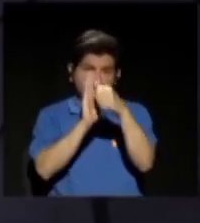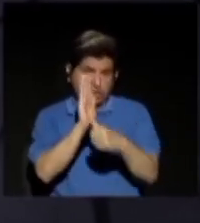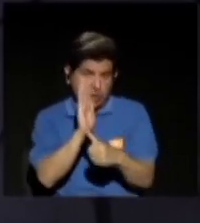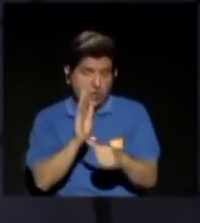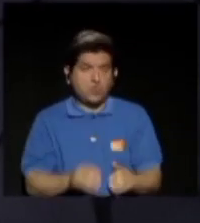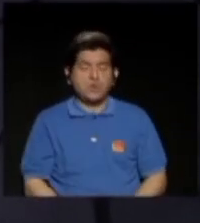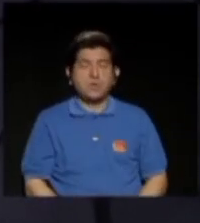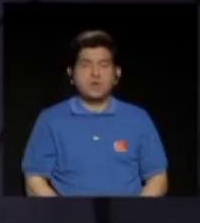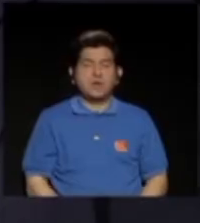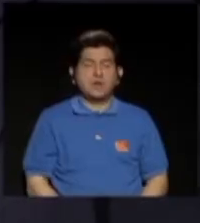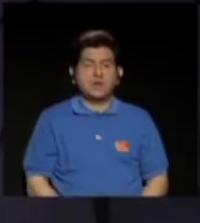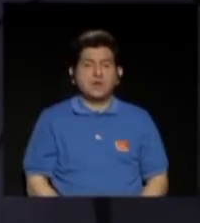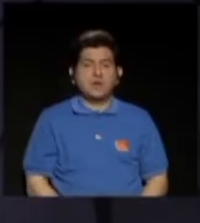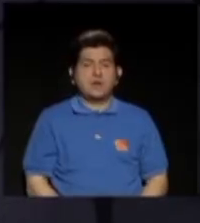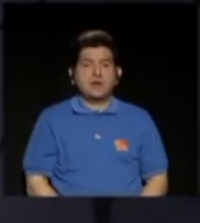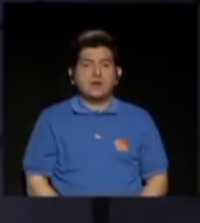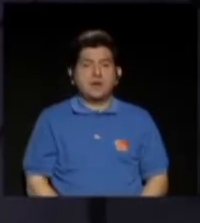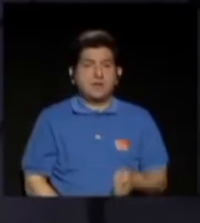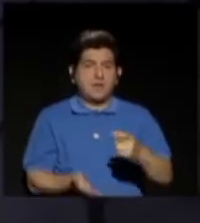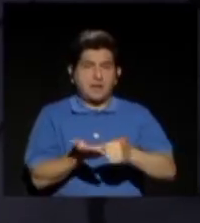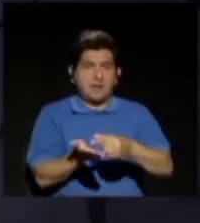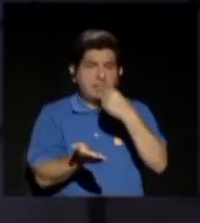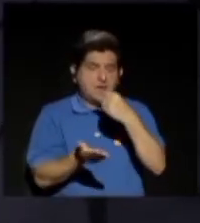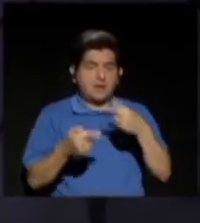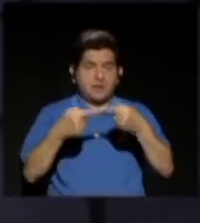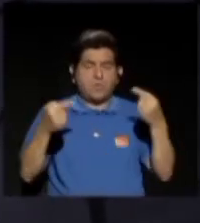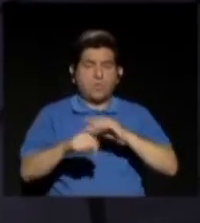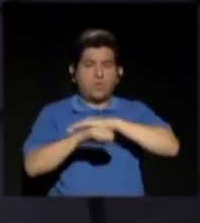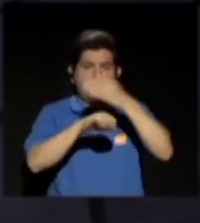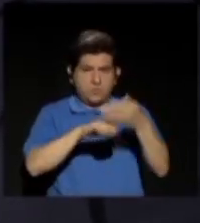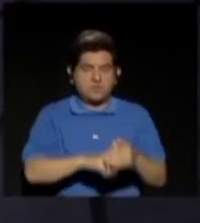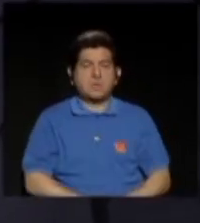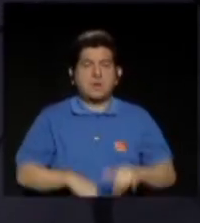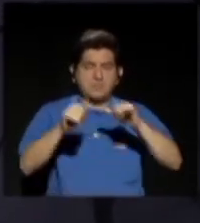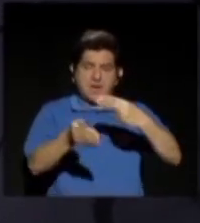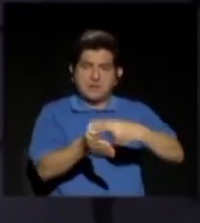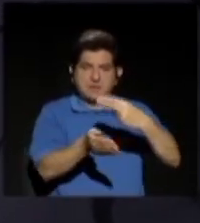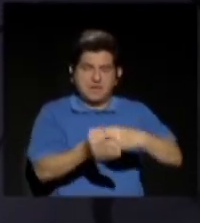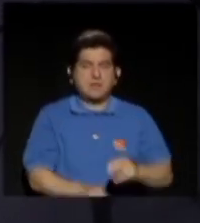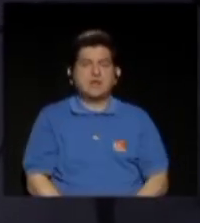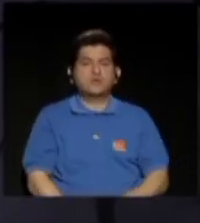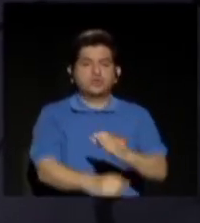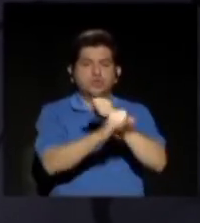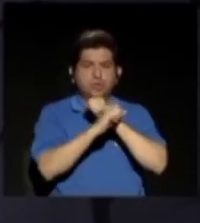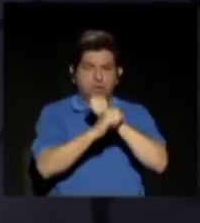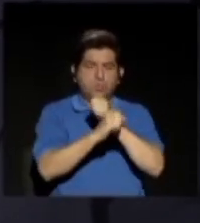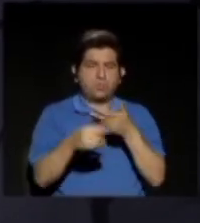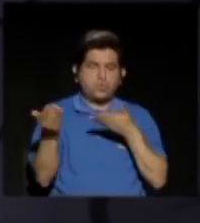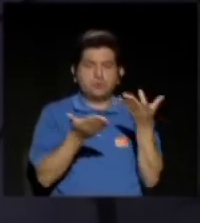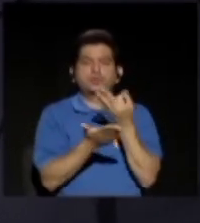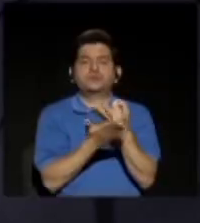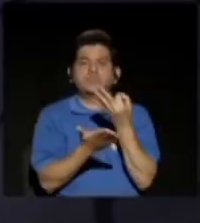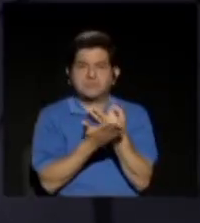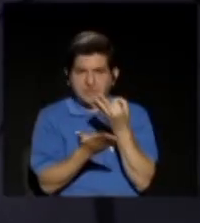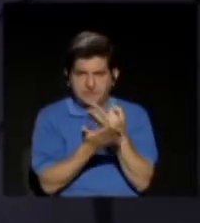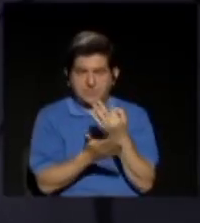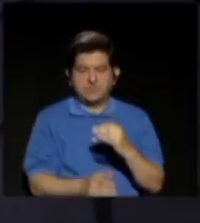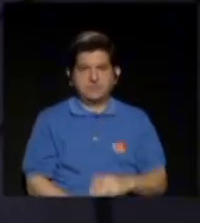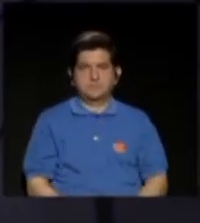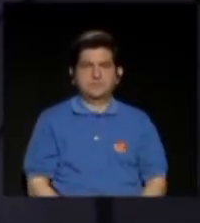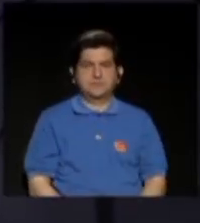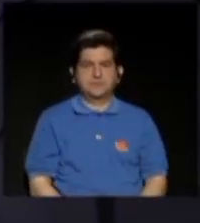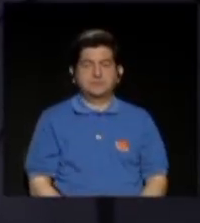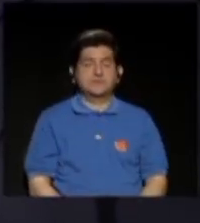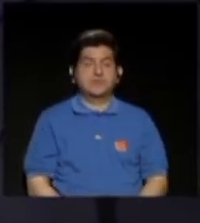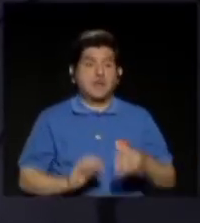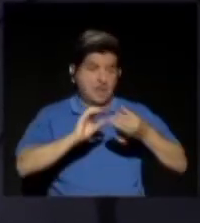los anticonceptivos, también tenemos el internamiento en centro médico, las pólizas de seguro, los servicios financieros que en